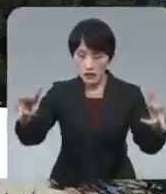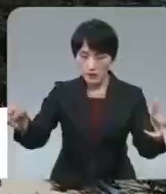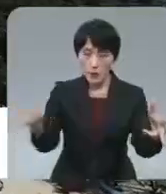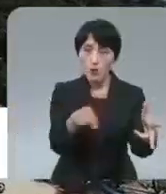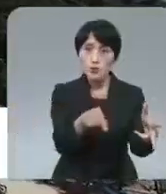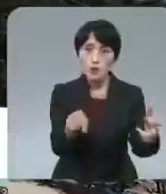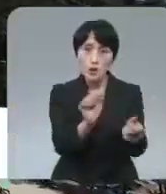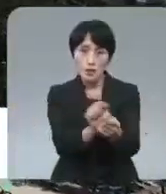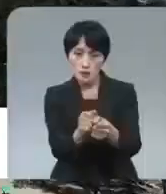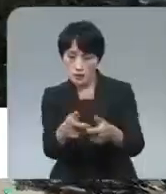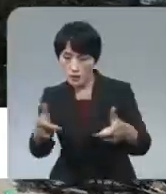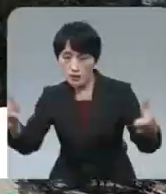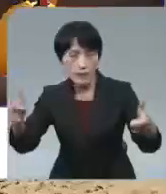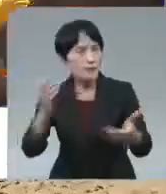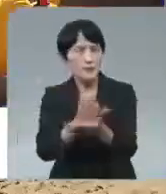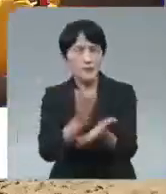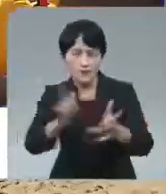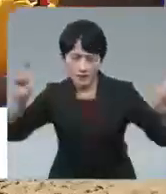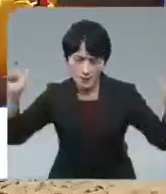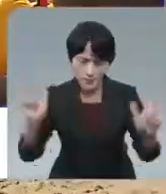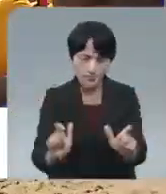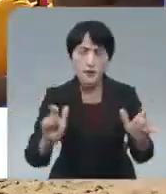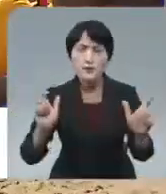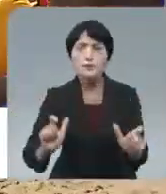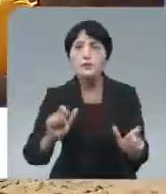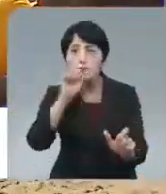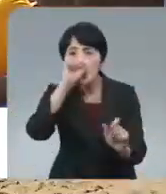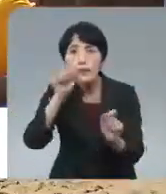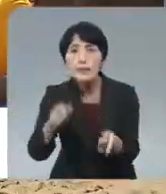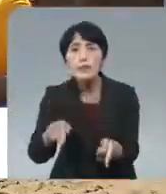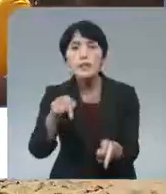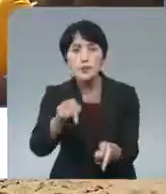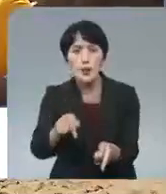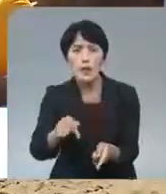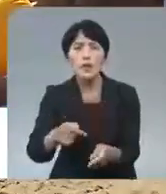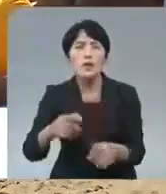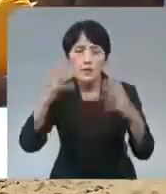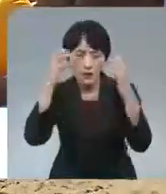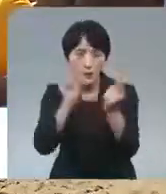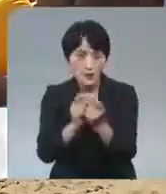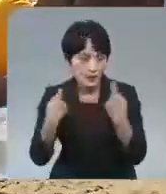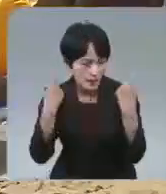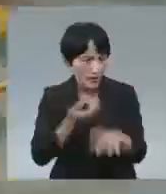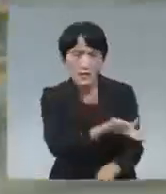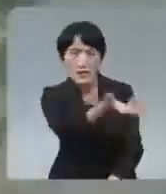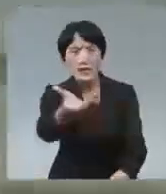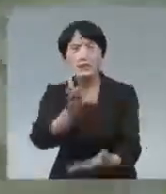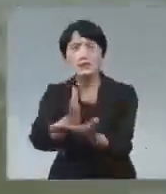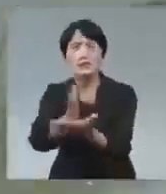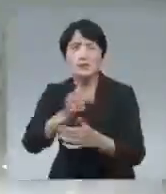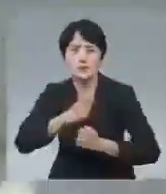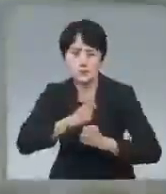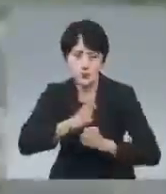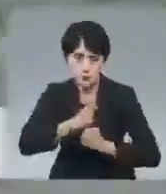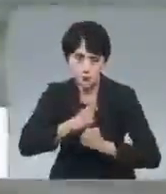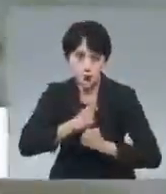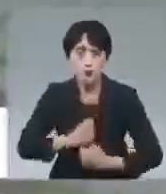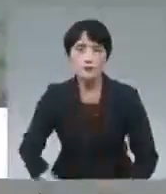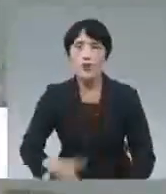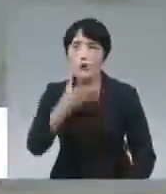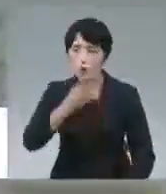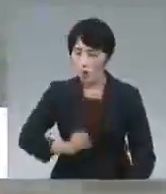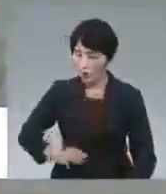los ciudadanos está a favor de mantener el nivel 4 de pautas de distancia social en la zona capitalina según refleja una encuesta del ministerio